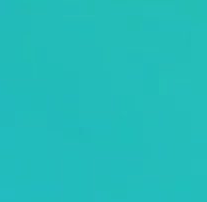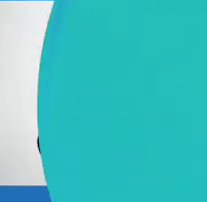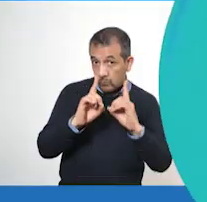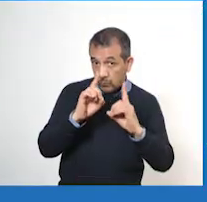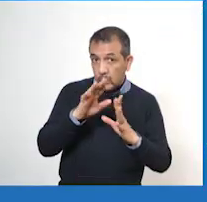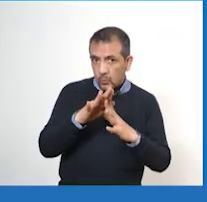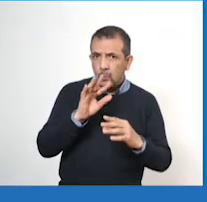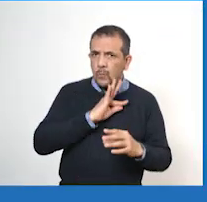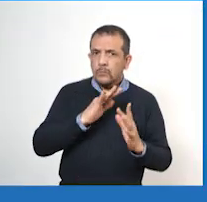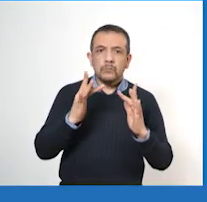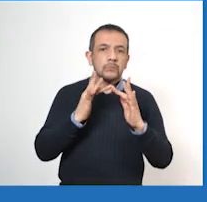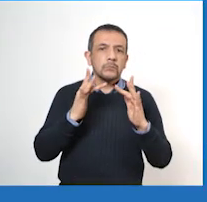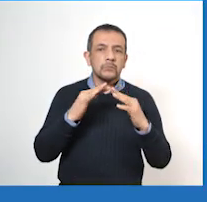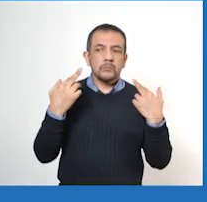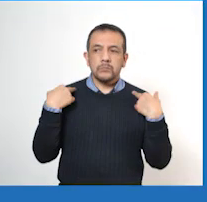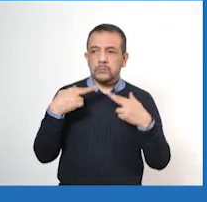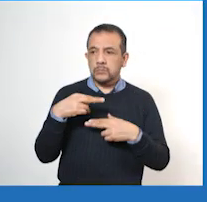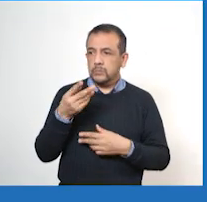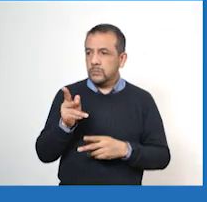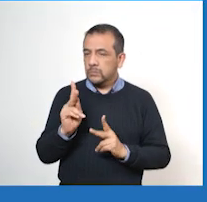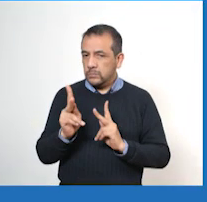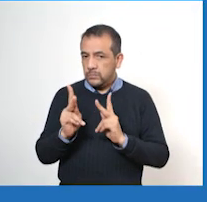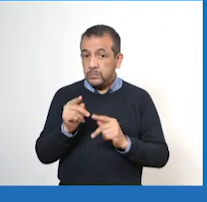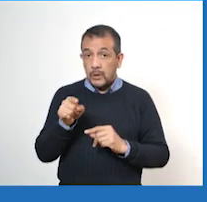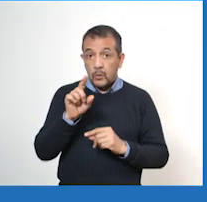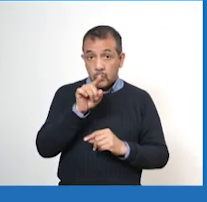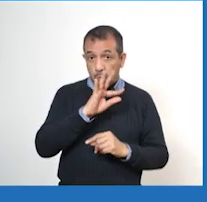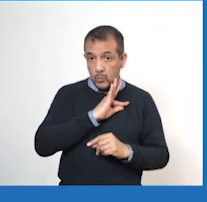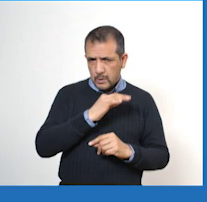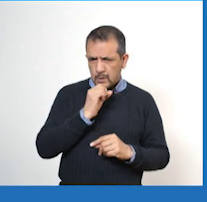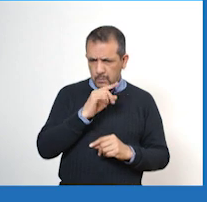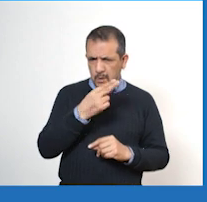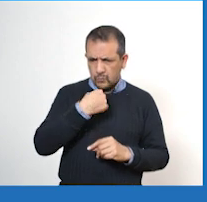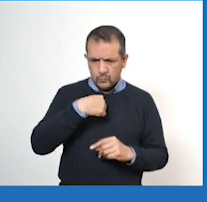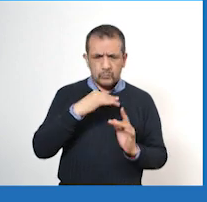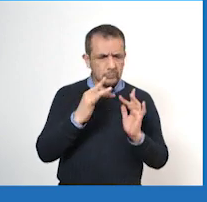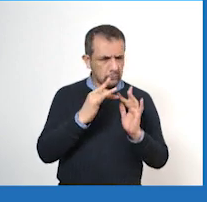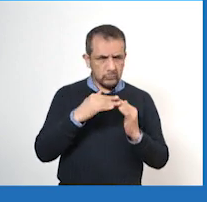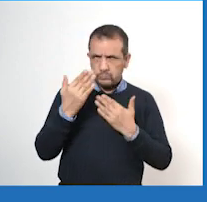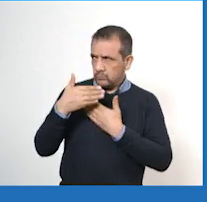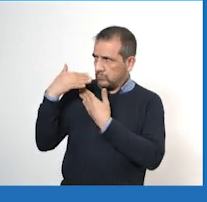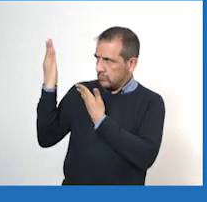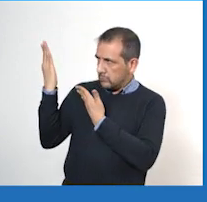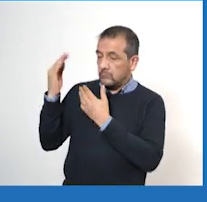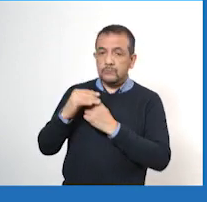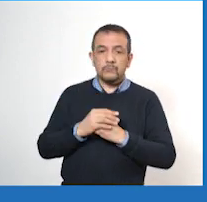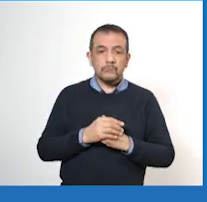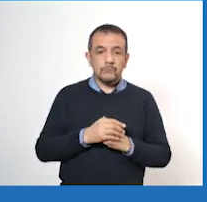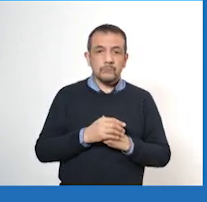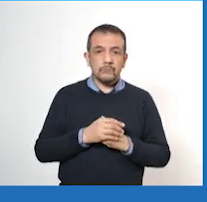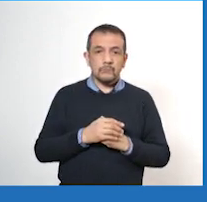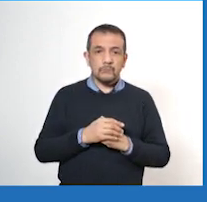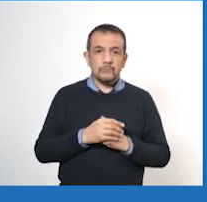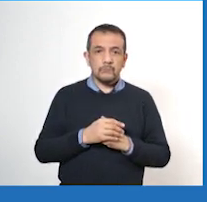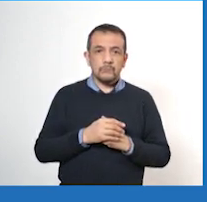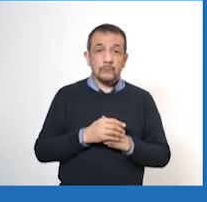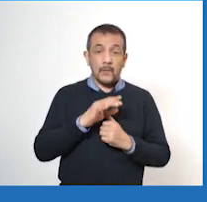Si tienes alguna duda, comunícate con tu maestra o maestro. O si lo prefieres, contáctanos.